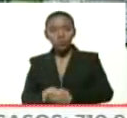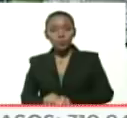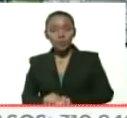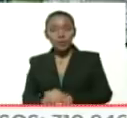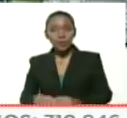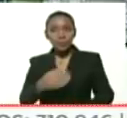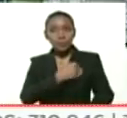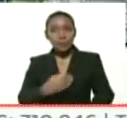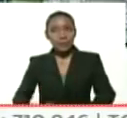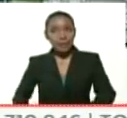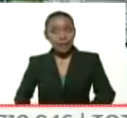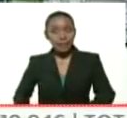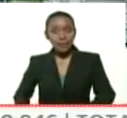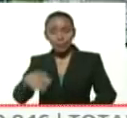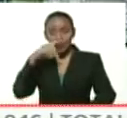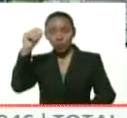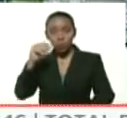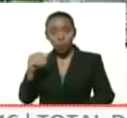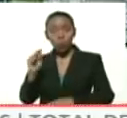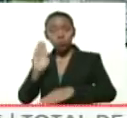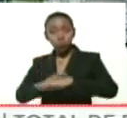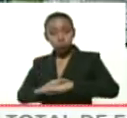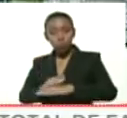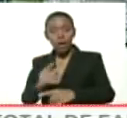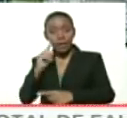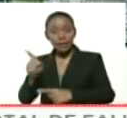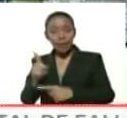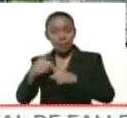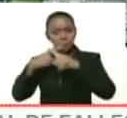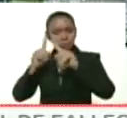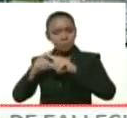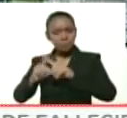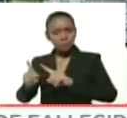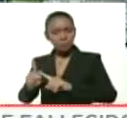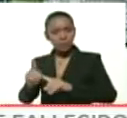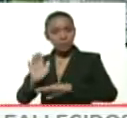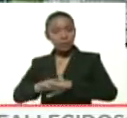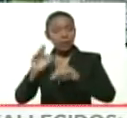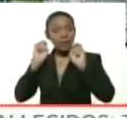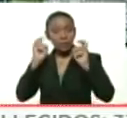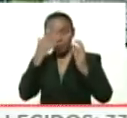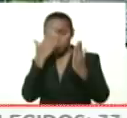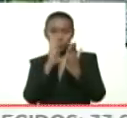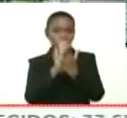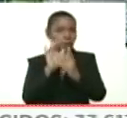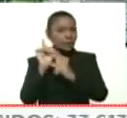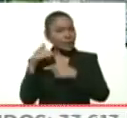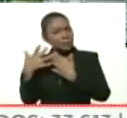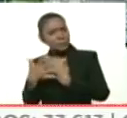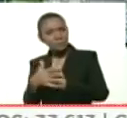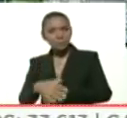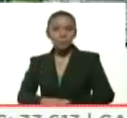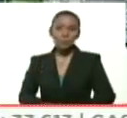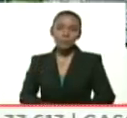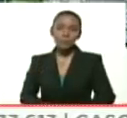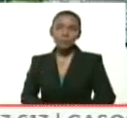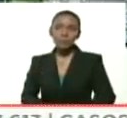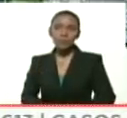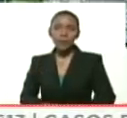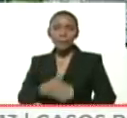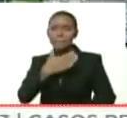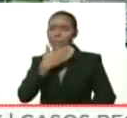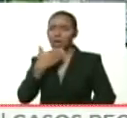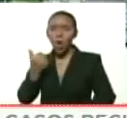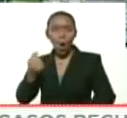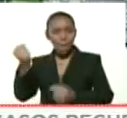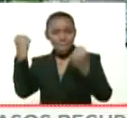Maduro estableció son derivado, consecuencia directa de la mejor